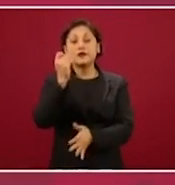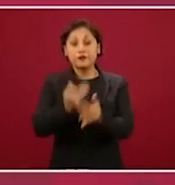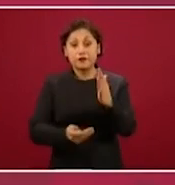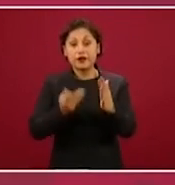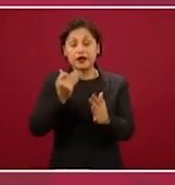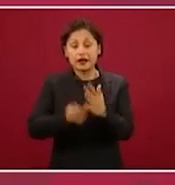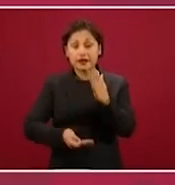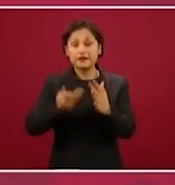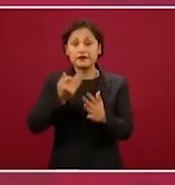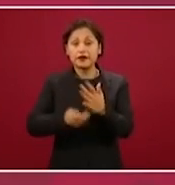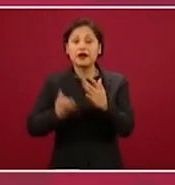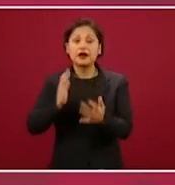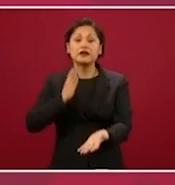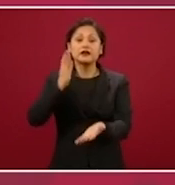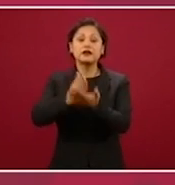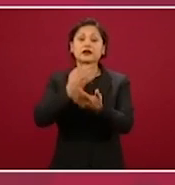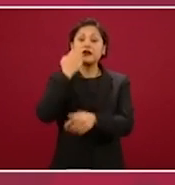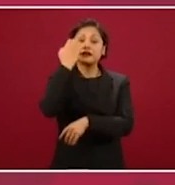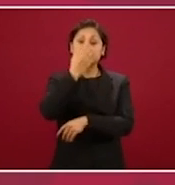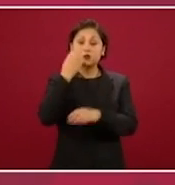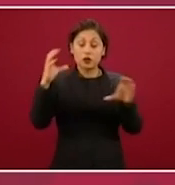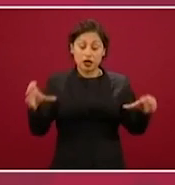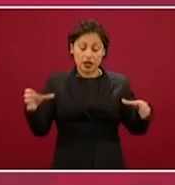asamblea, que se elija